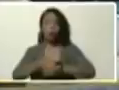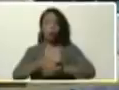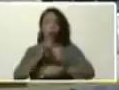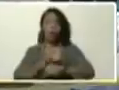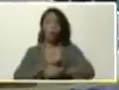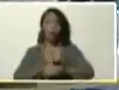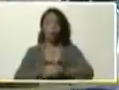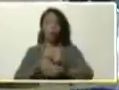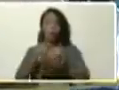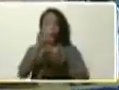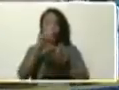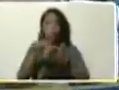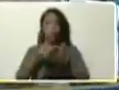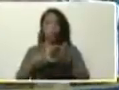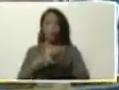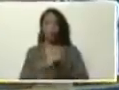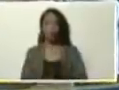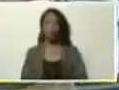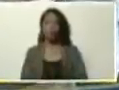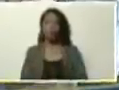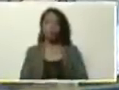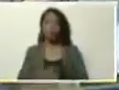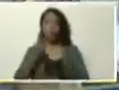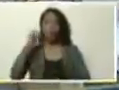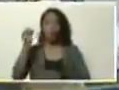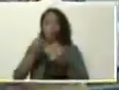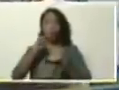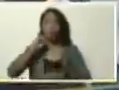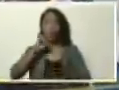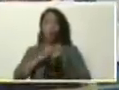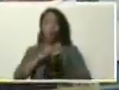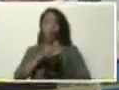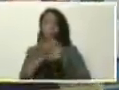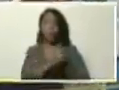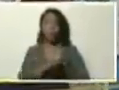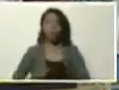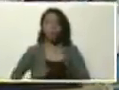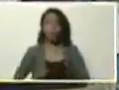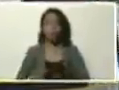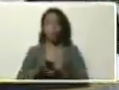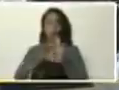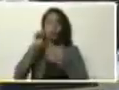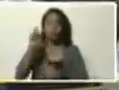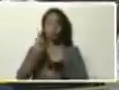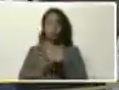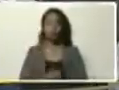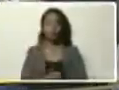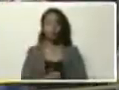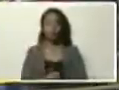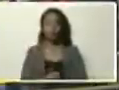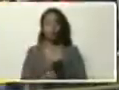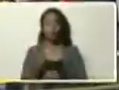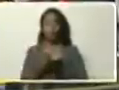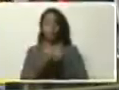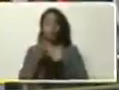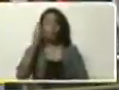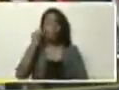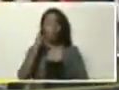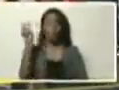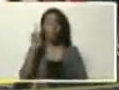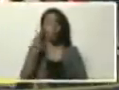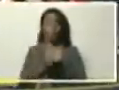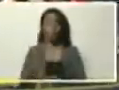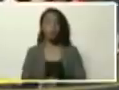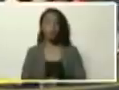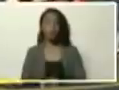que calificaba esta victoria como histórica, esta reelección de Miranda, también una victoria histórica en